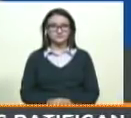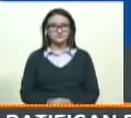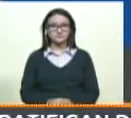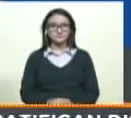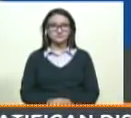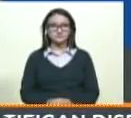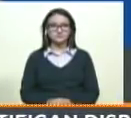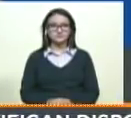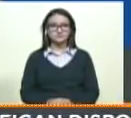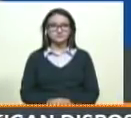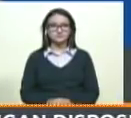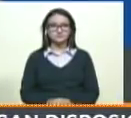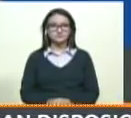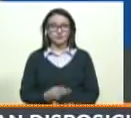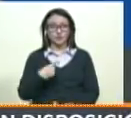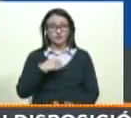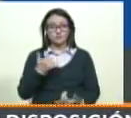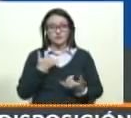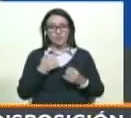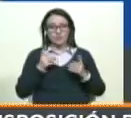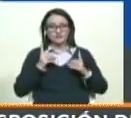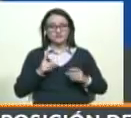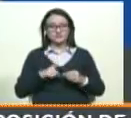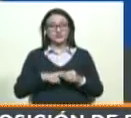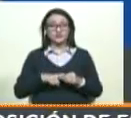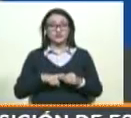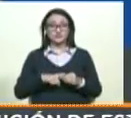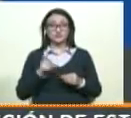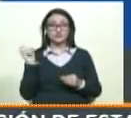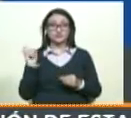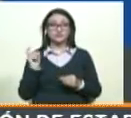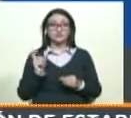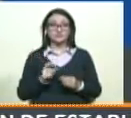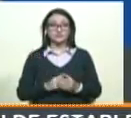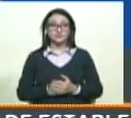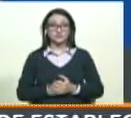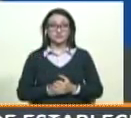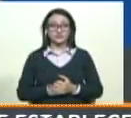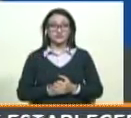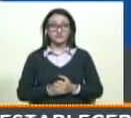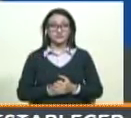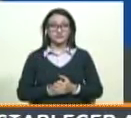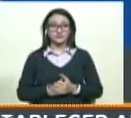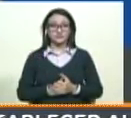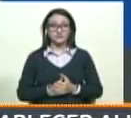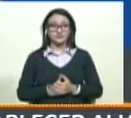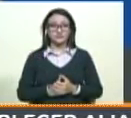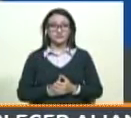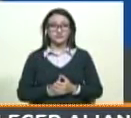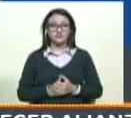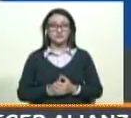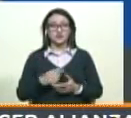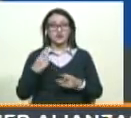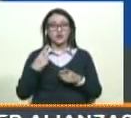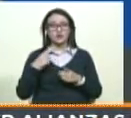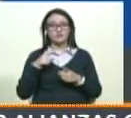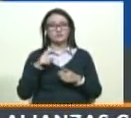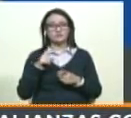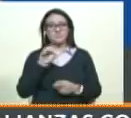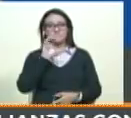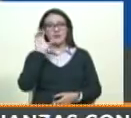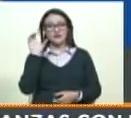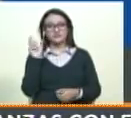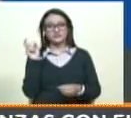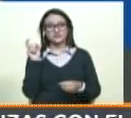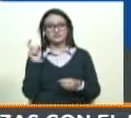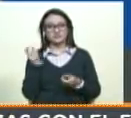nosotros tomamos la decisión de retirarnos de la OEA porque la mayoría de los países conducidos, dirigidos por